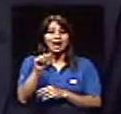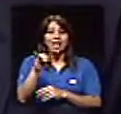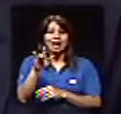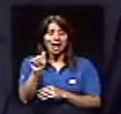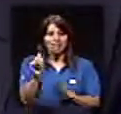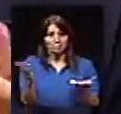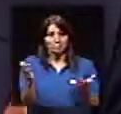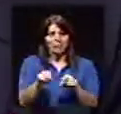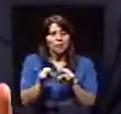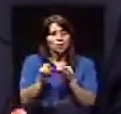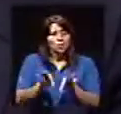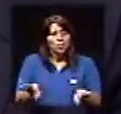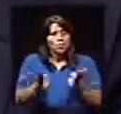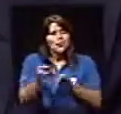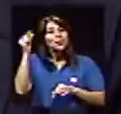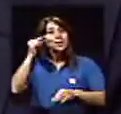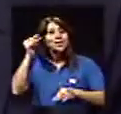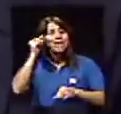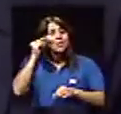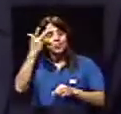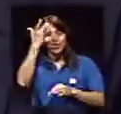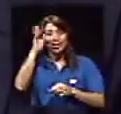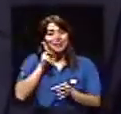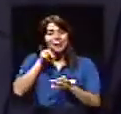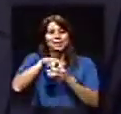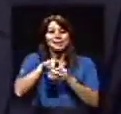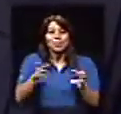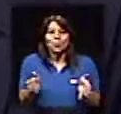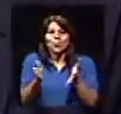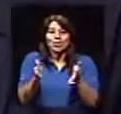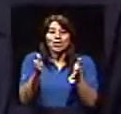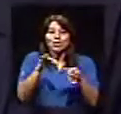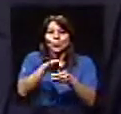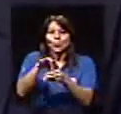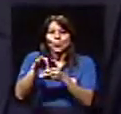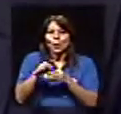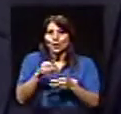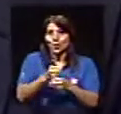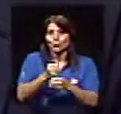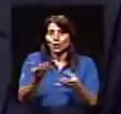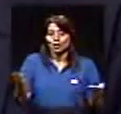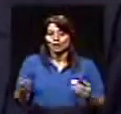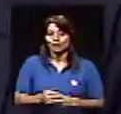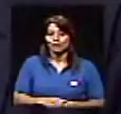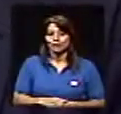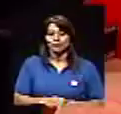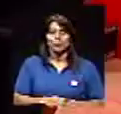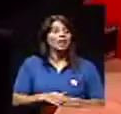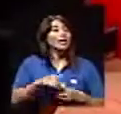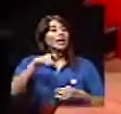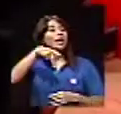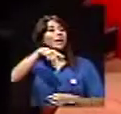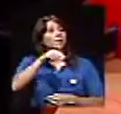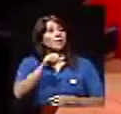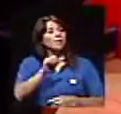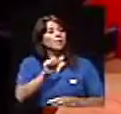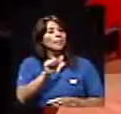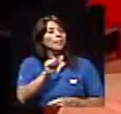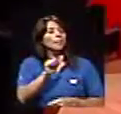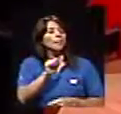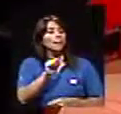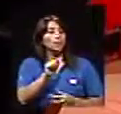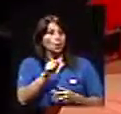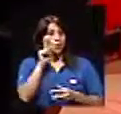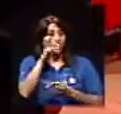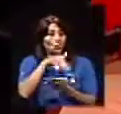esa es la forma inteligente del Estado participando y promoviendo la producción. En Palmito, uno de los centros de investigación de esta universidad,